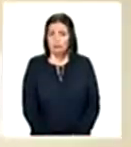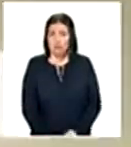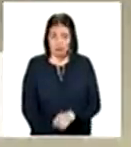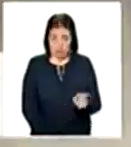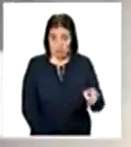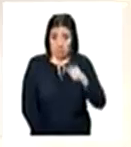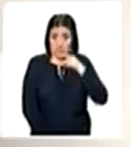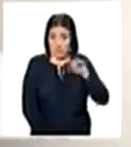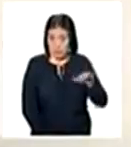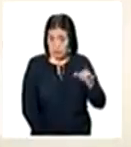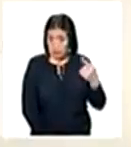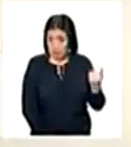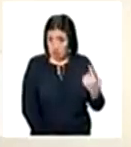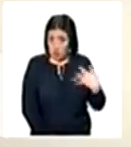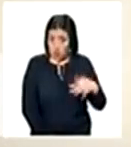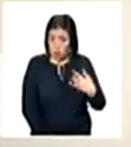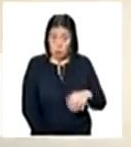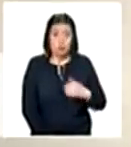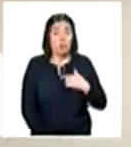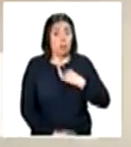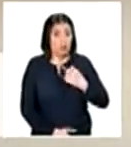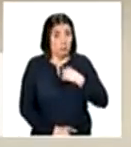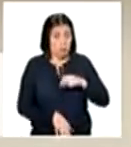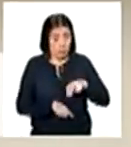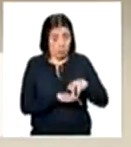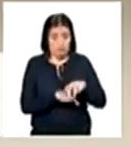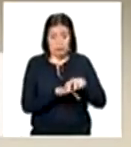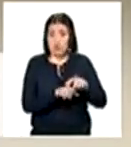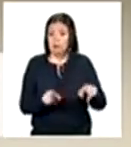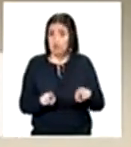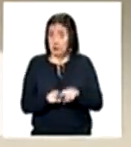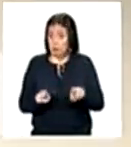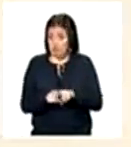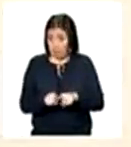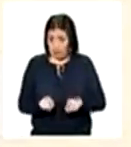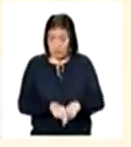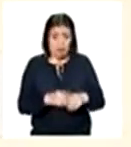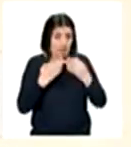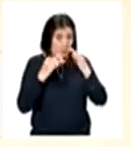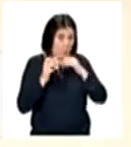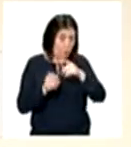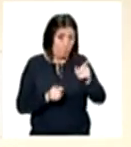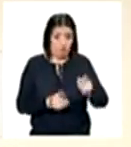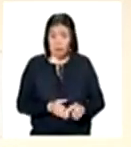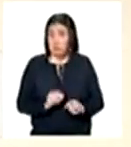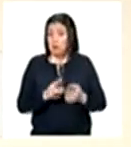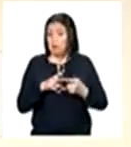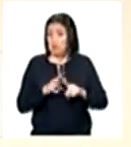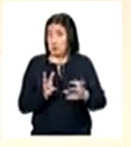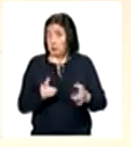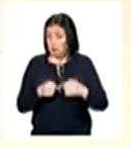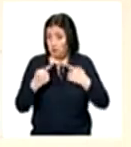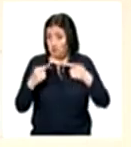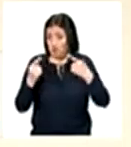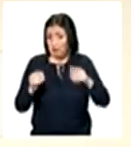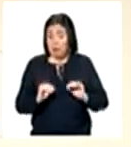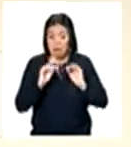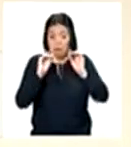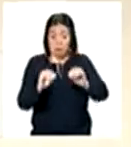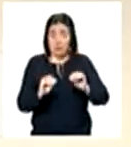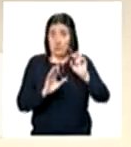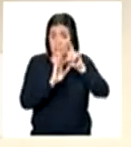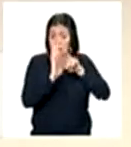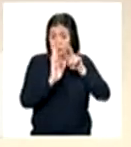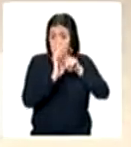Esta niña no es solo fiel amante de la patineta, sino también de las redes sociales, donde comenzó su fama al publicar videos